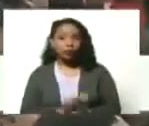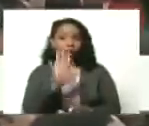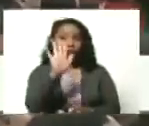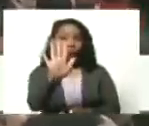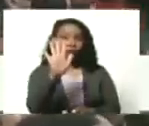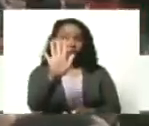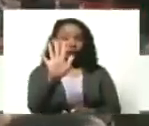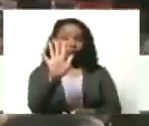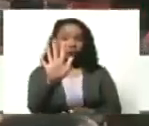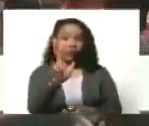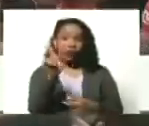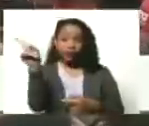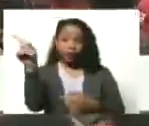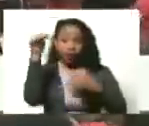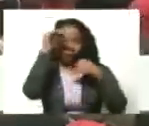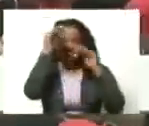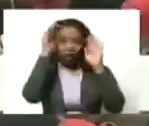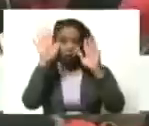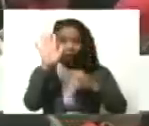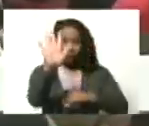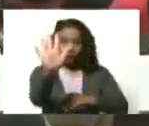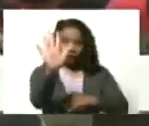¡Ey! Él te va a atender, mamá.